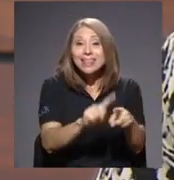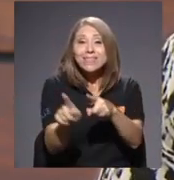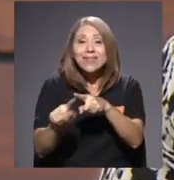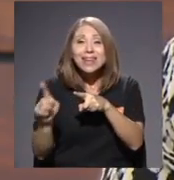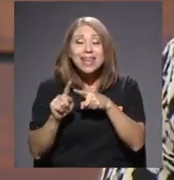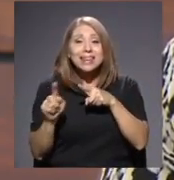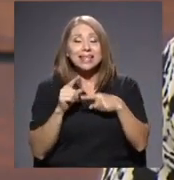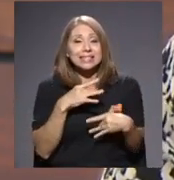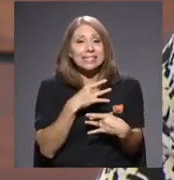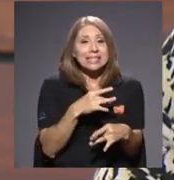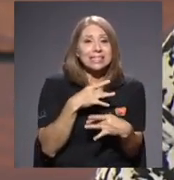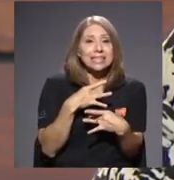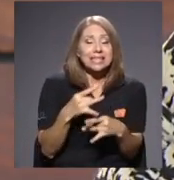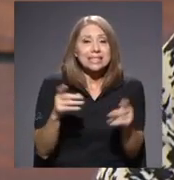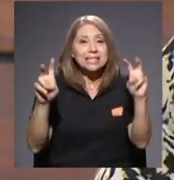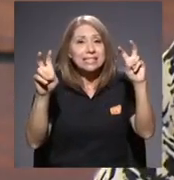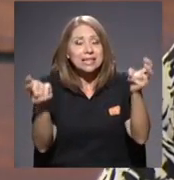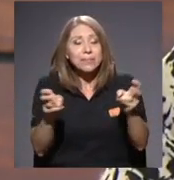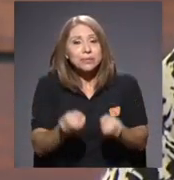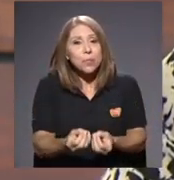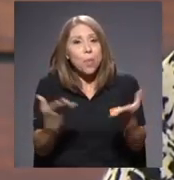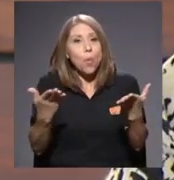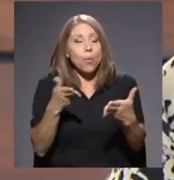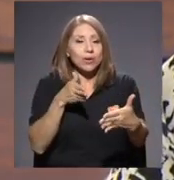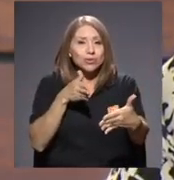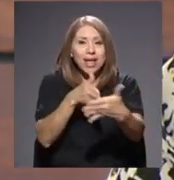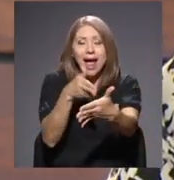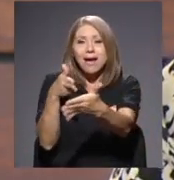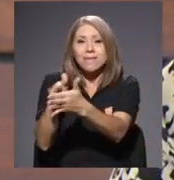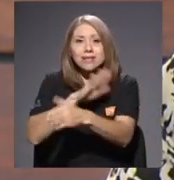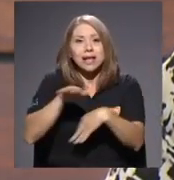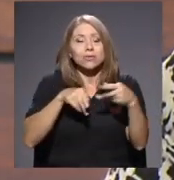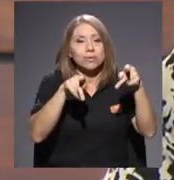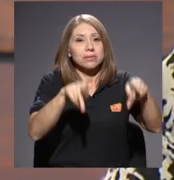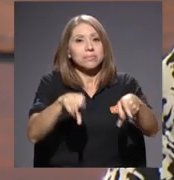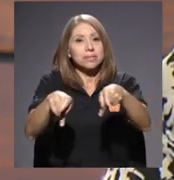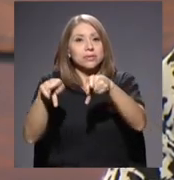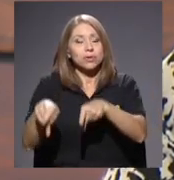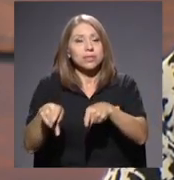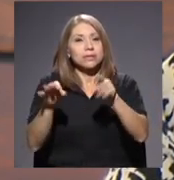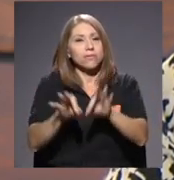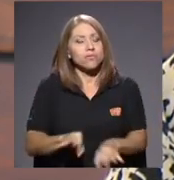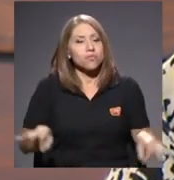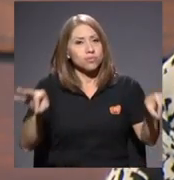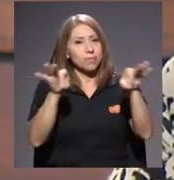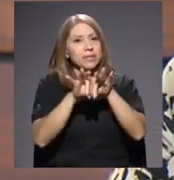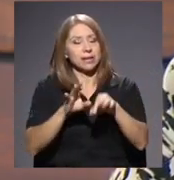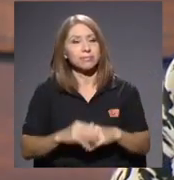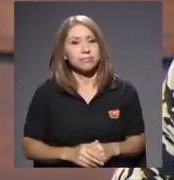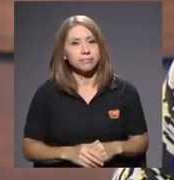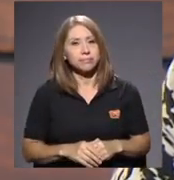de asuntos públicos que afectan a toda la ciudadanía es fundamental. Lógicamente,